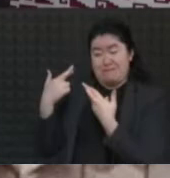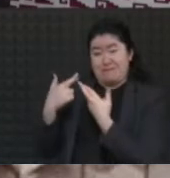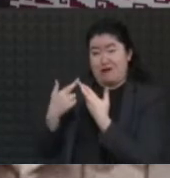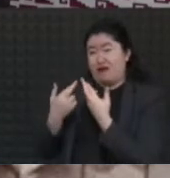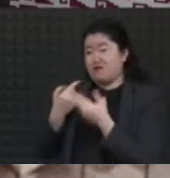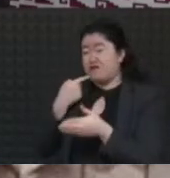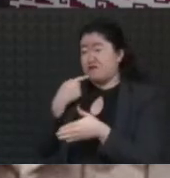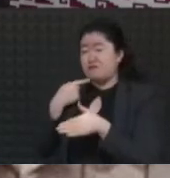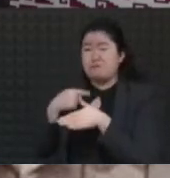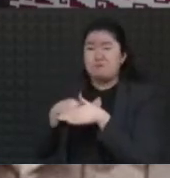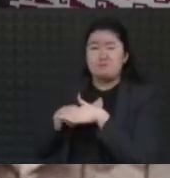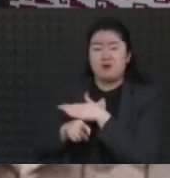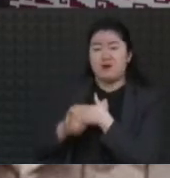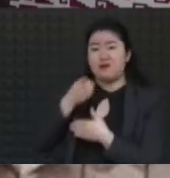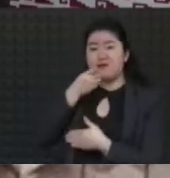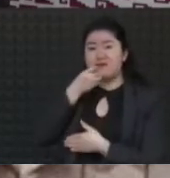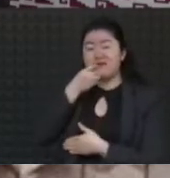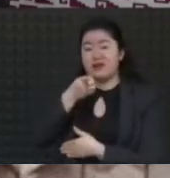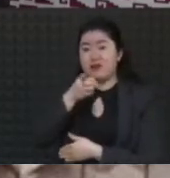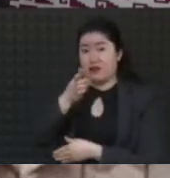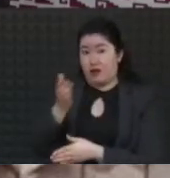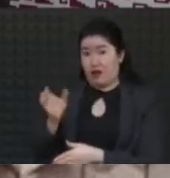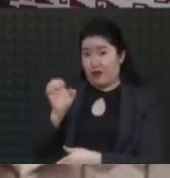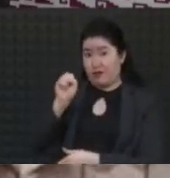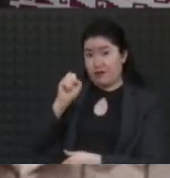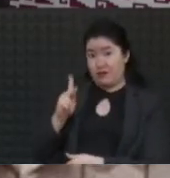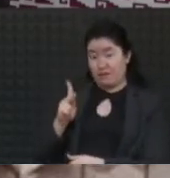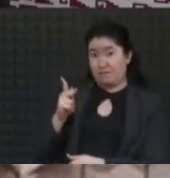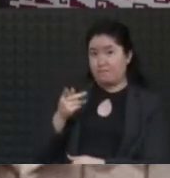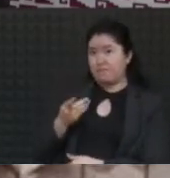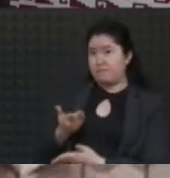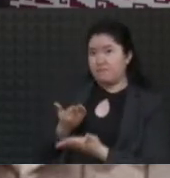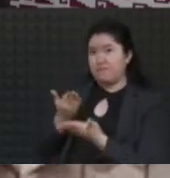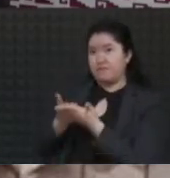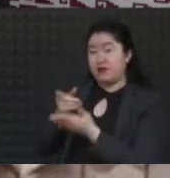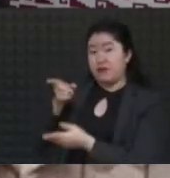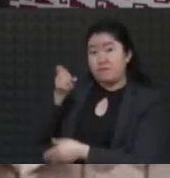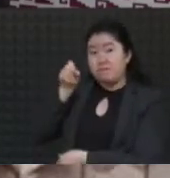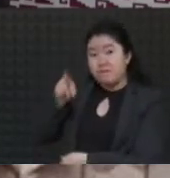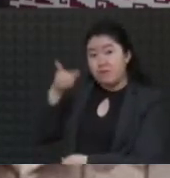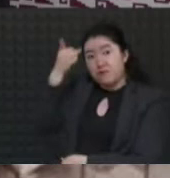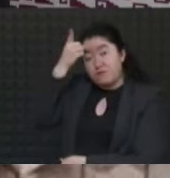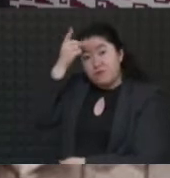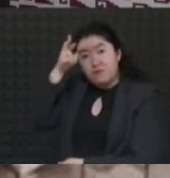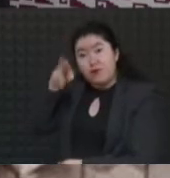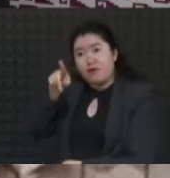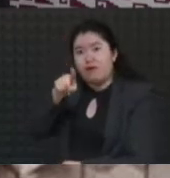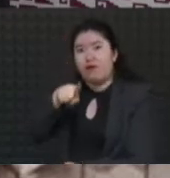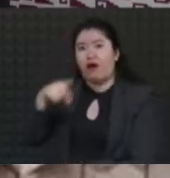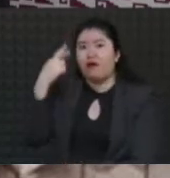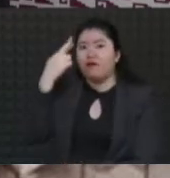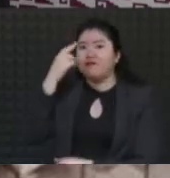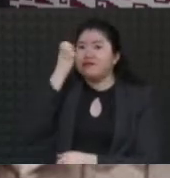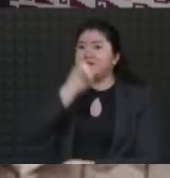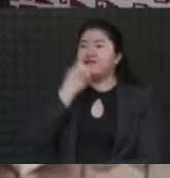que desde la SEP les están invitando, les están pidiendo que sean los directores quienes